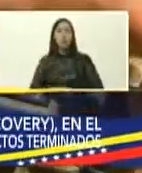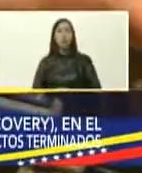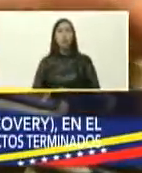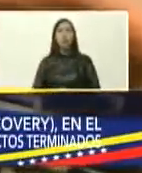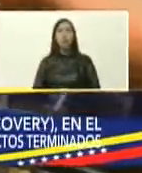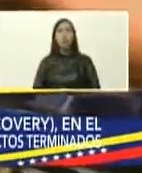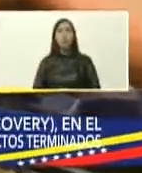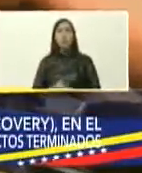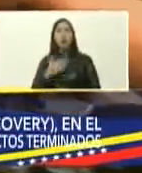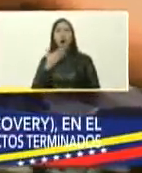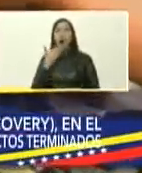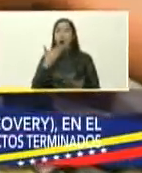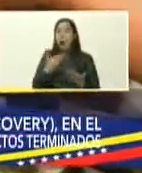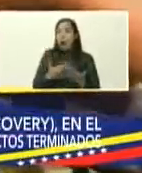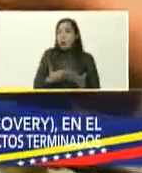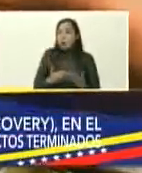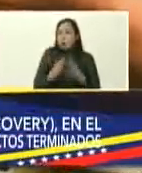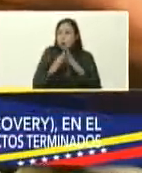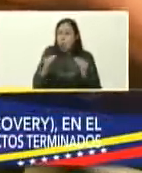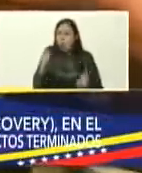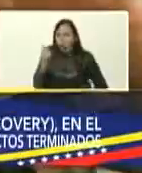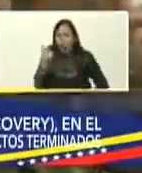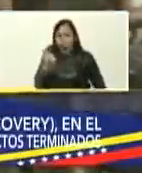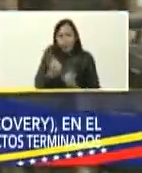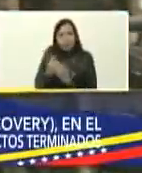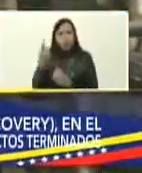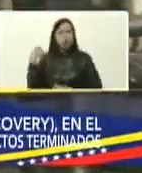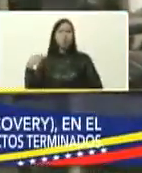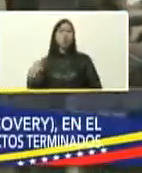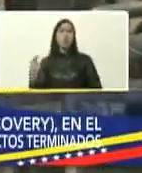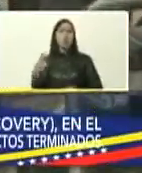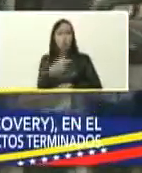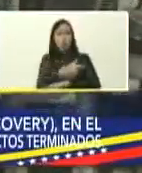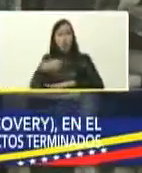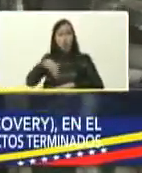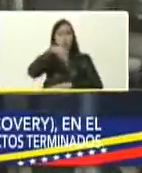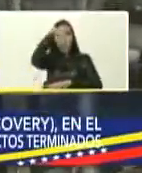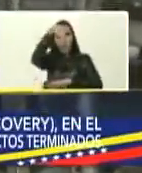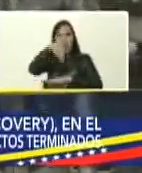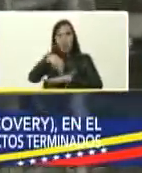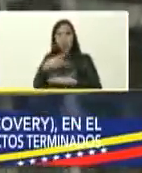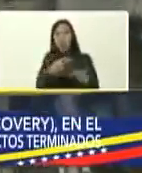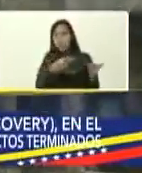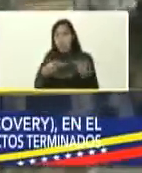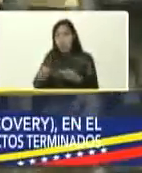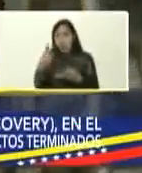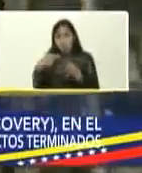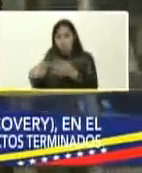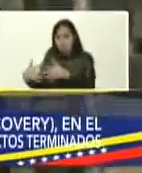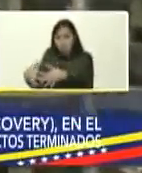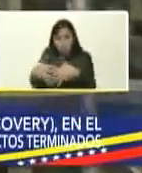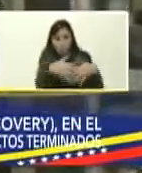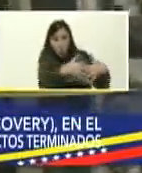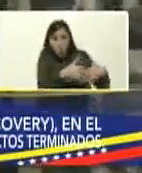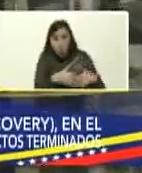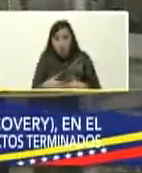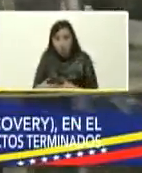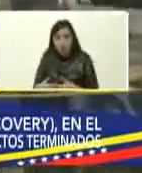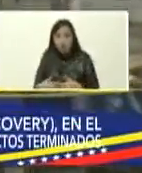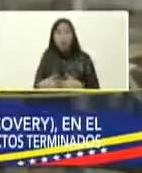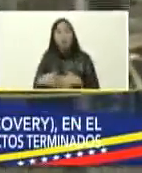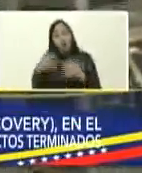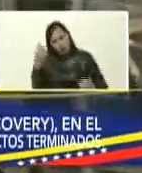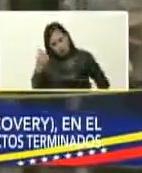y agradezco, digamos, todo el apoyo que hemos tenido del gobierno nacional. Invitamos a otras empresas, a otras pymes, que también